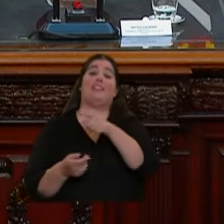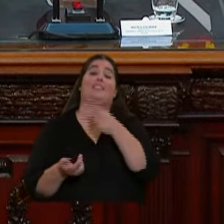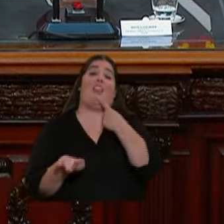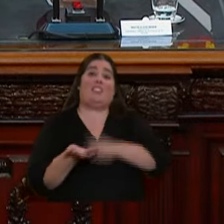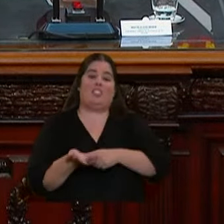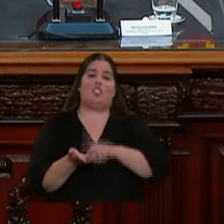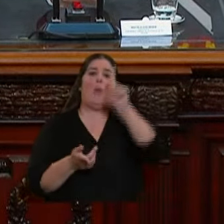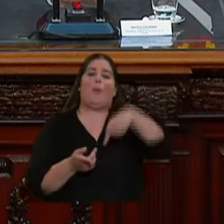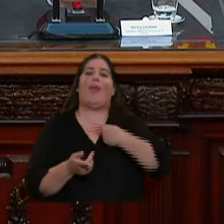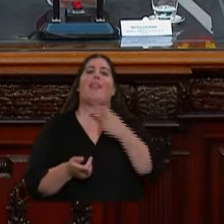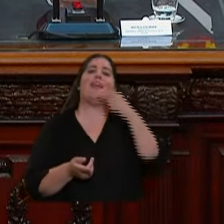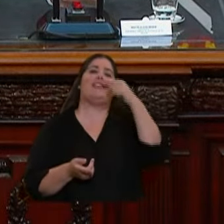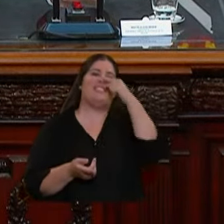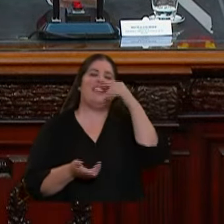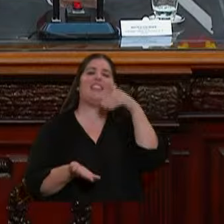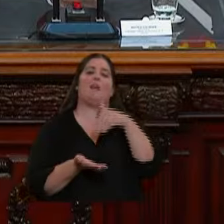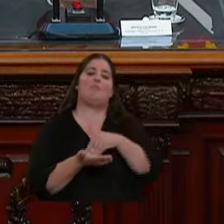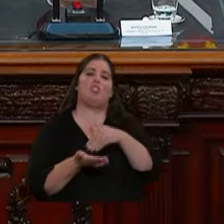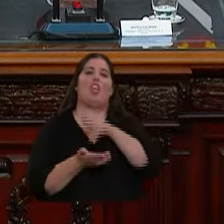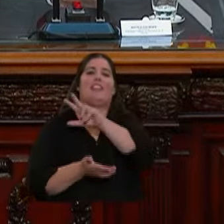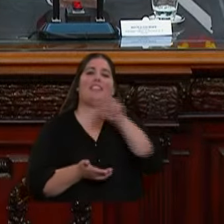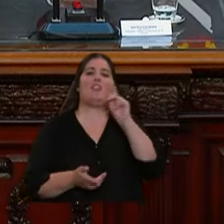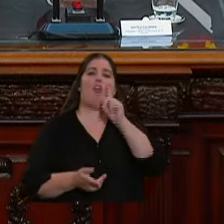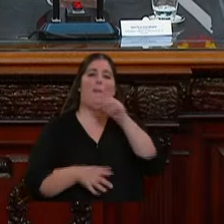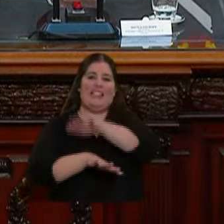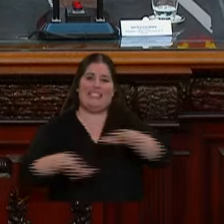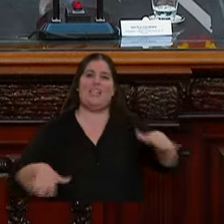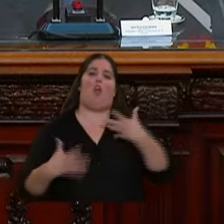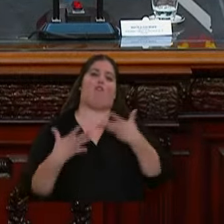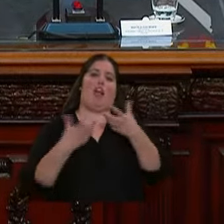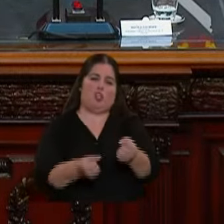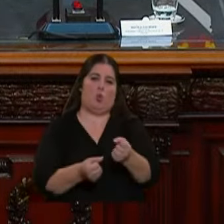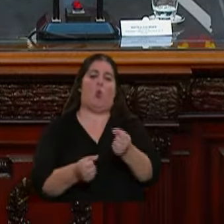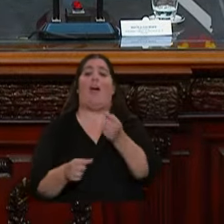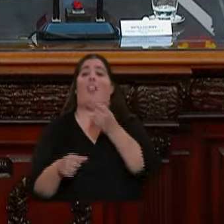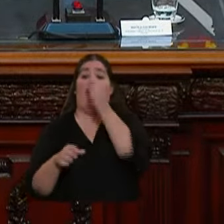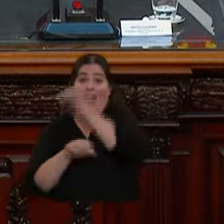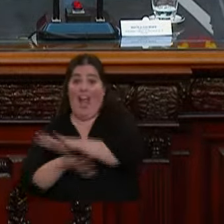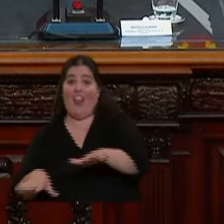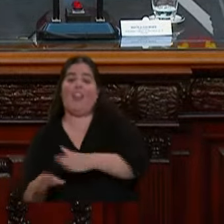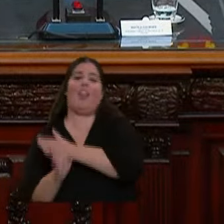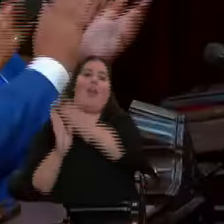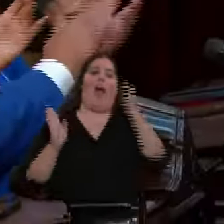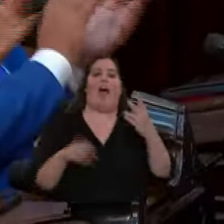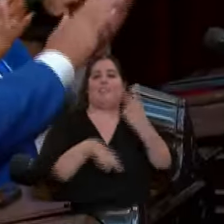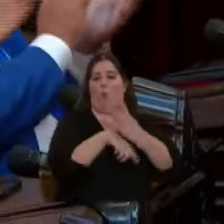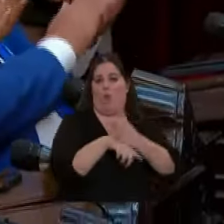de 7.300.000 chicos desde el nivel inicial hasta el secundario.